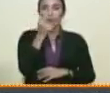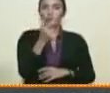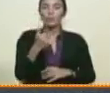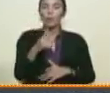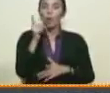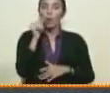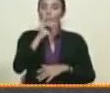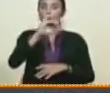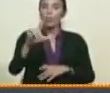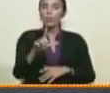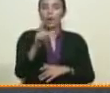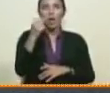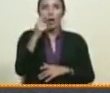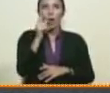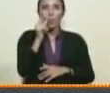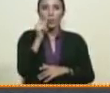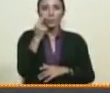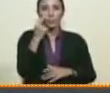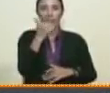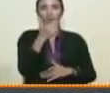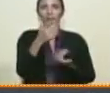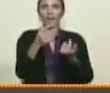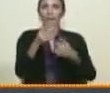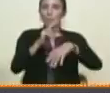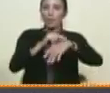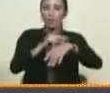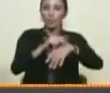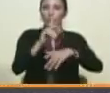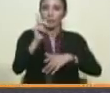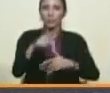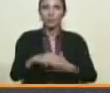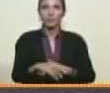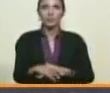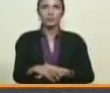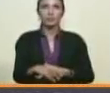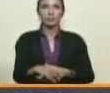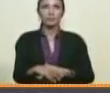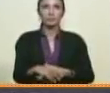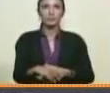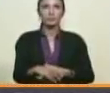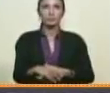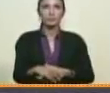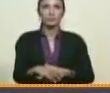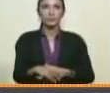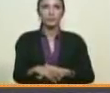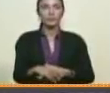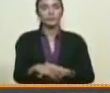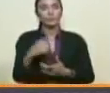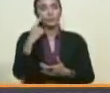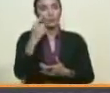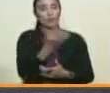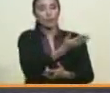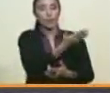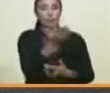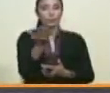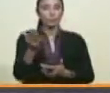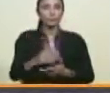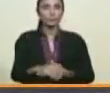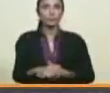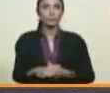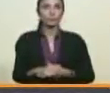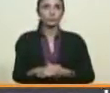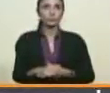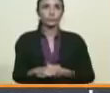julio ochoa estaba bienvenido a ser presidente gracias mucho gusto y bueno es el área de neonatología aquí podemos ver